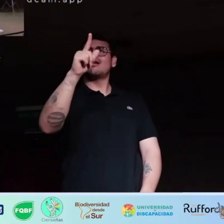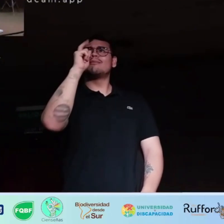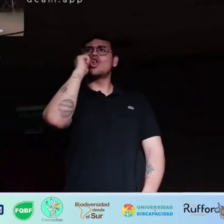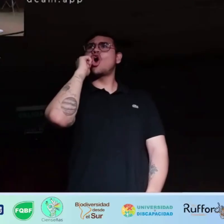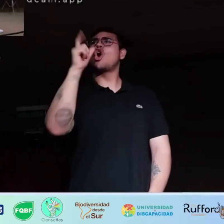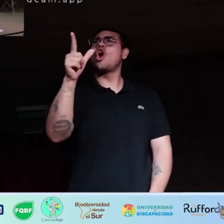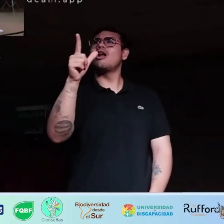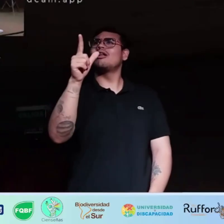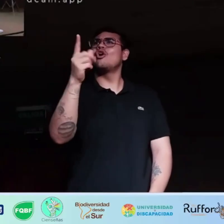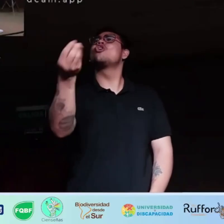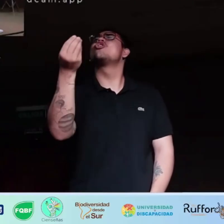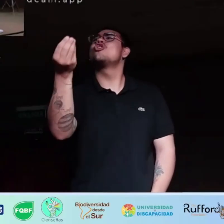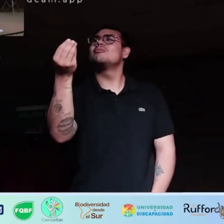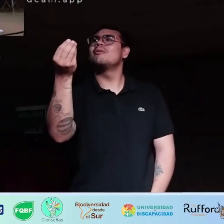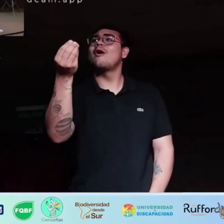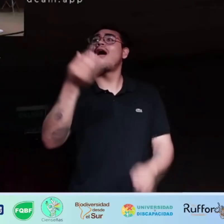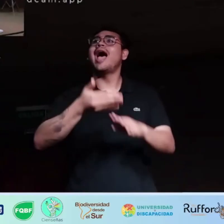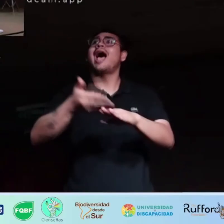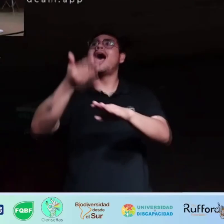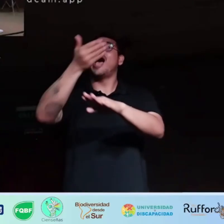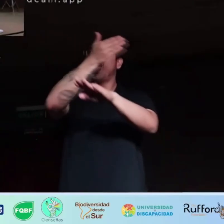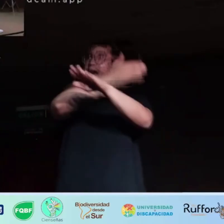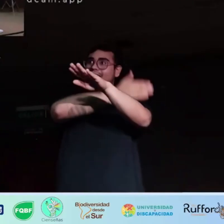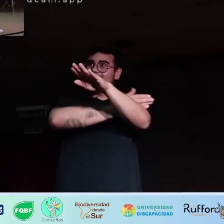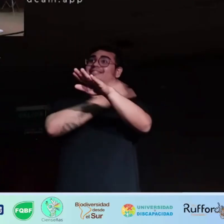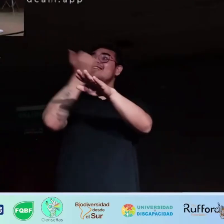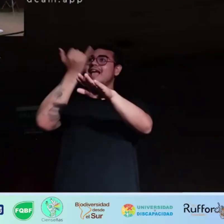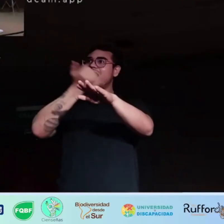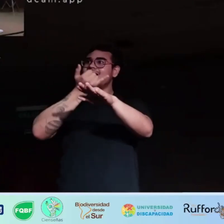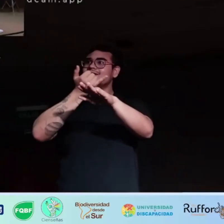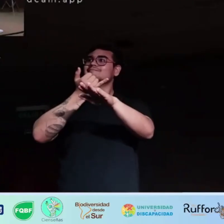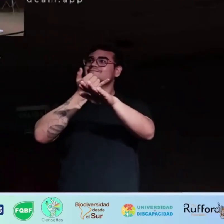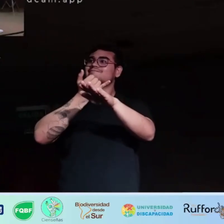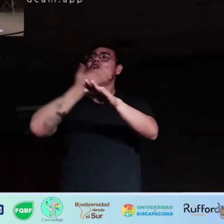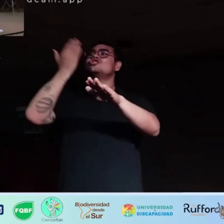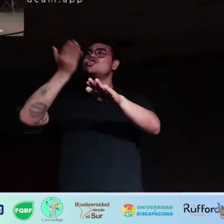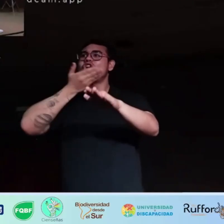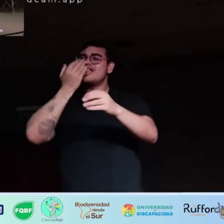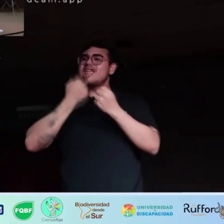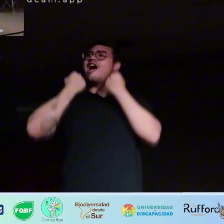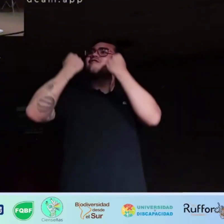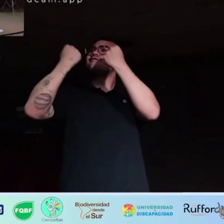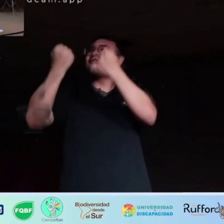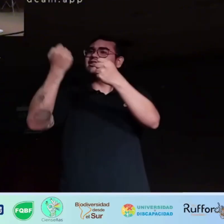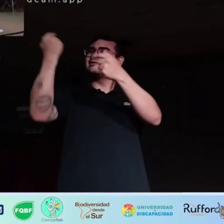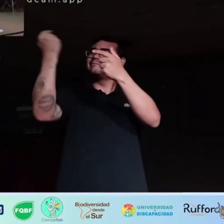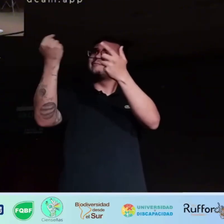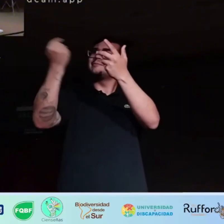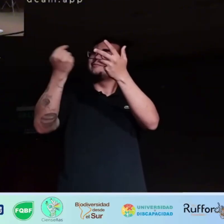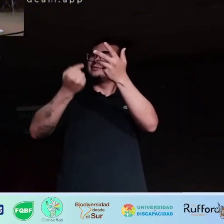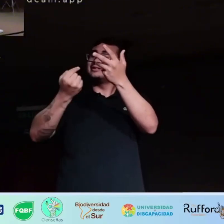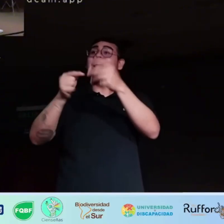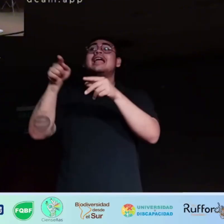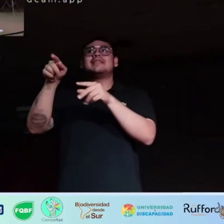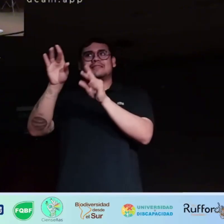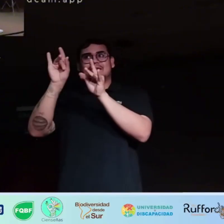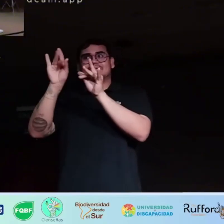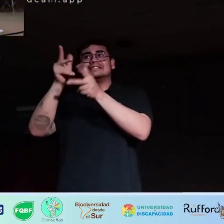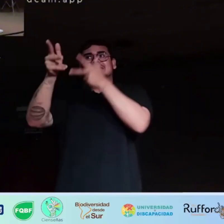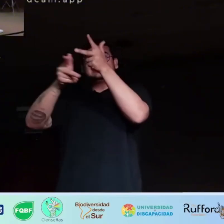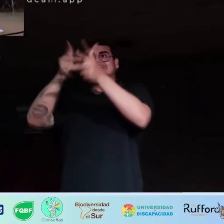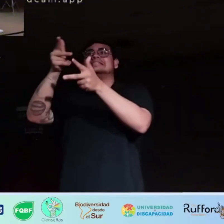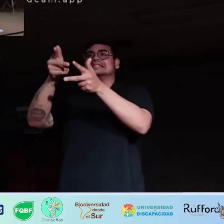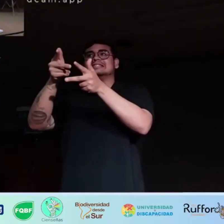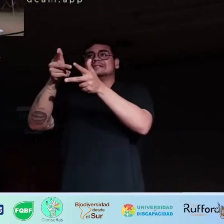lengua de señas con señas nuevas. Creo que es un poco más difícil con una seña recién eh, eh,